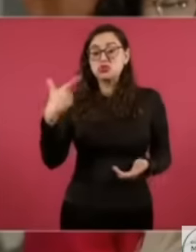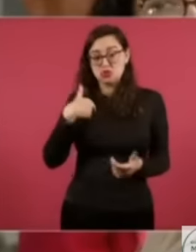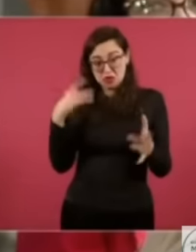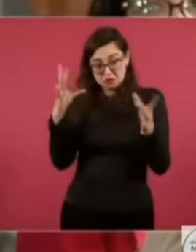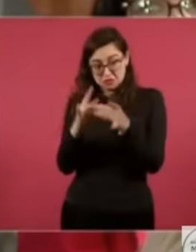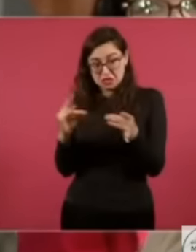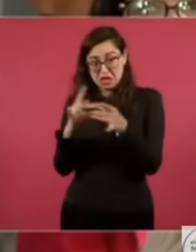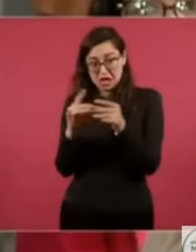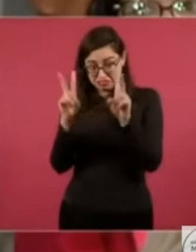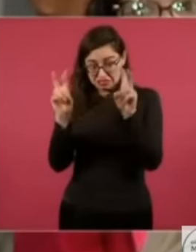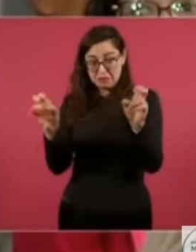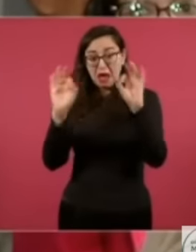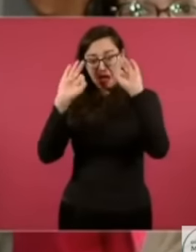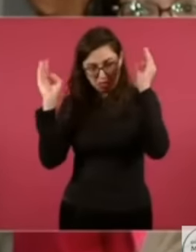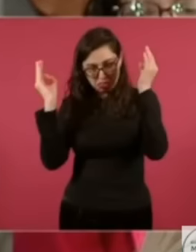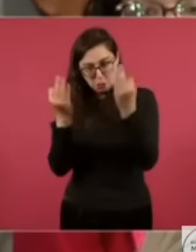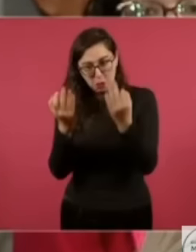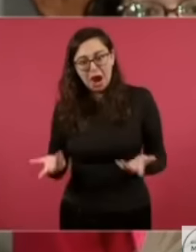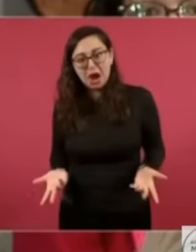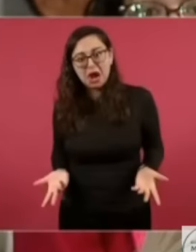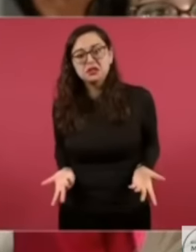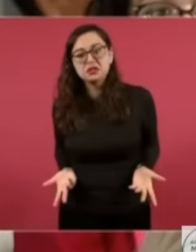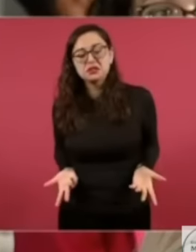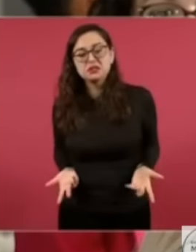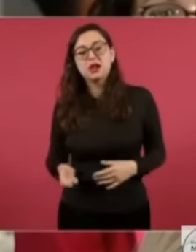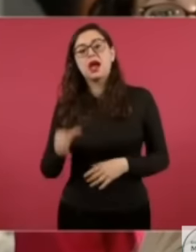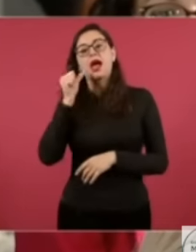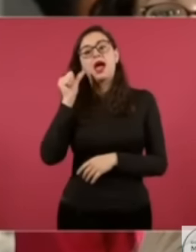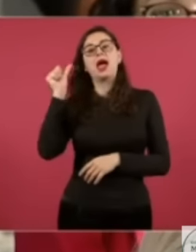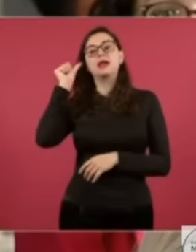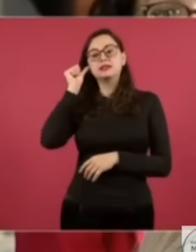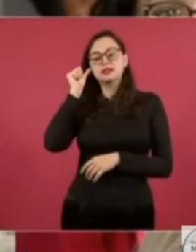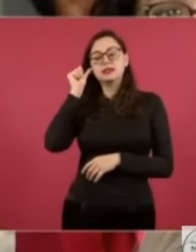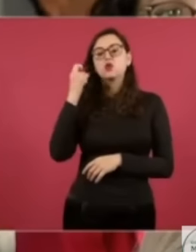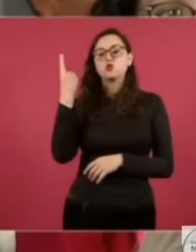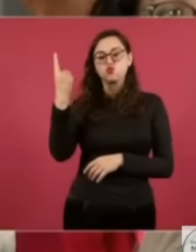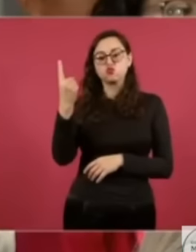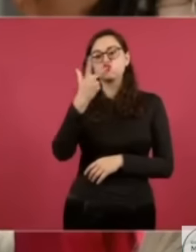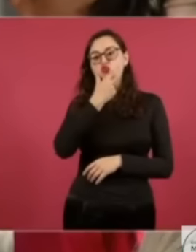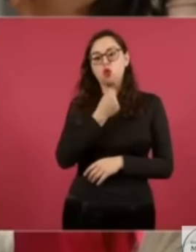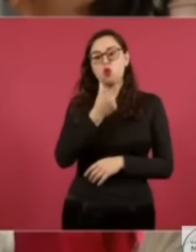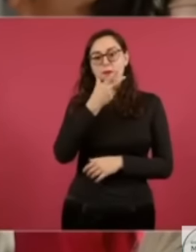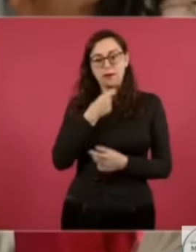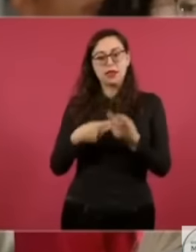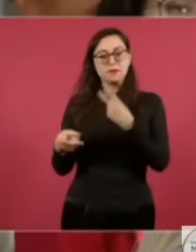Ayer también en las personas que vinieron a despedirlo, que andaba muy contento el señor.